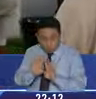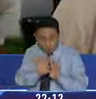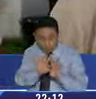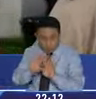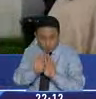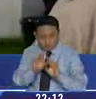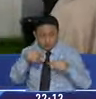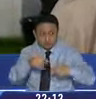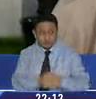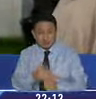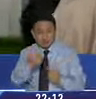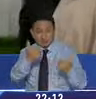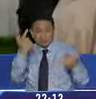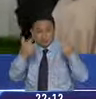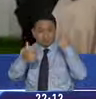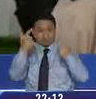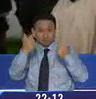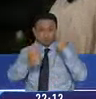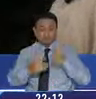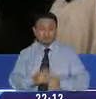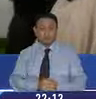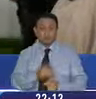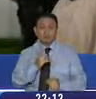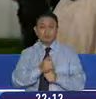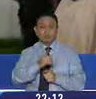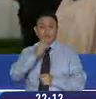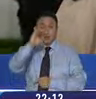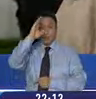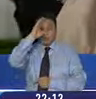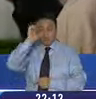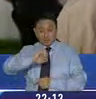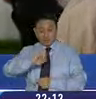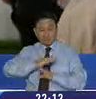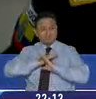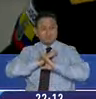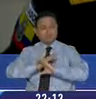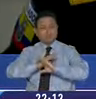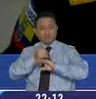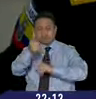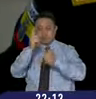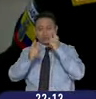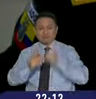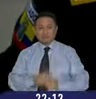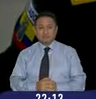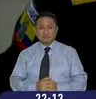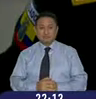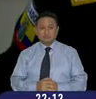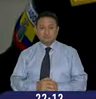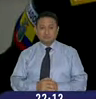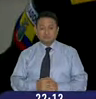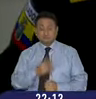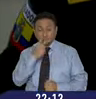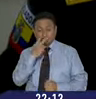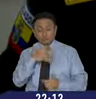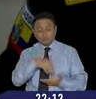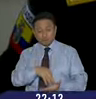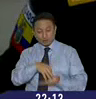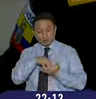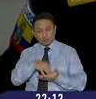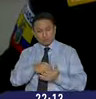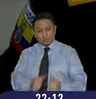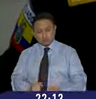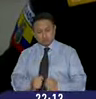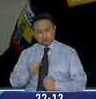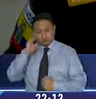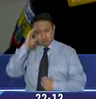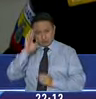con detonaciones de armas de fuego, por lo que la Policía Nacional tuvo que inmediatamente repeler. Vieron la firmeza y la fortaleza de la